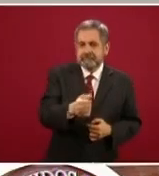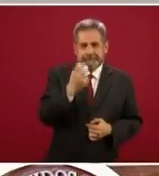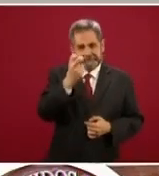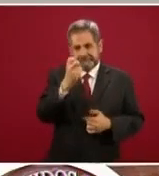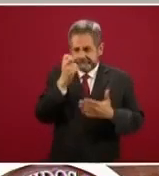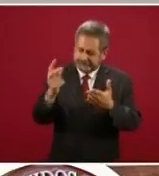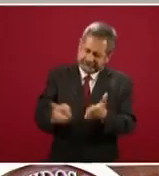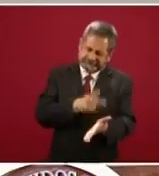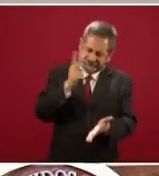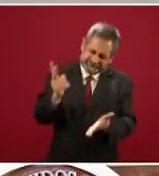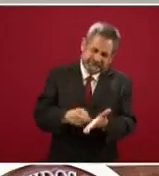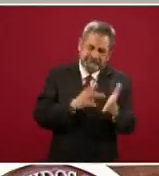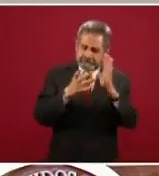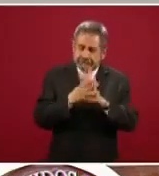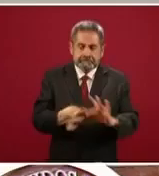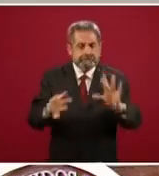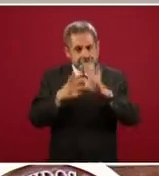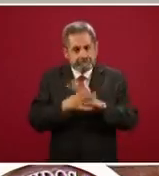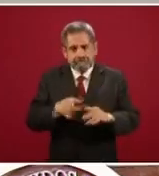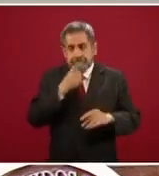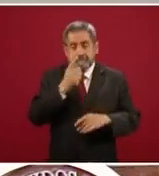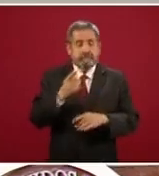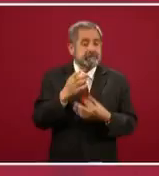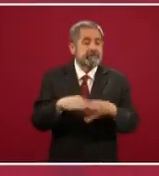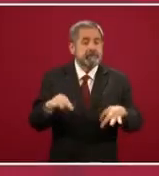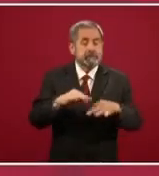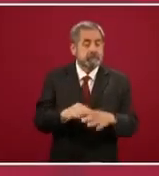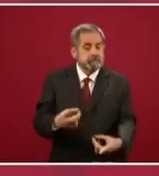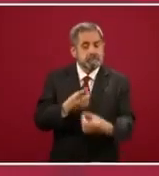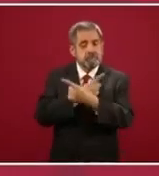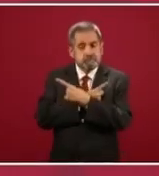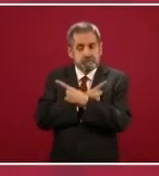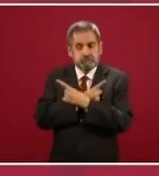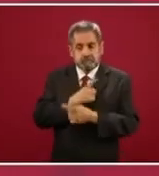estar insistiendo. Y valores,